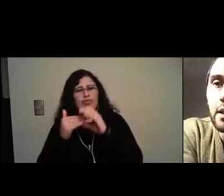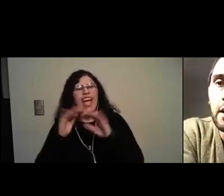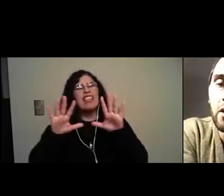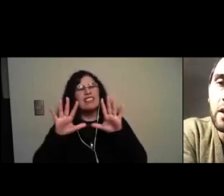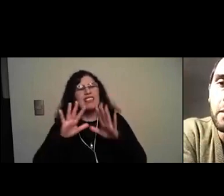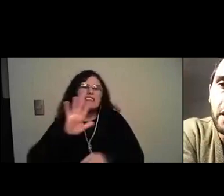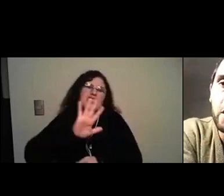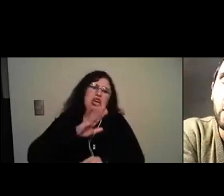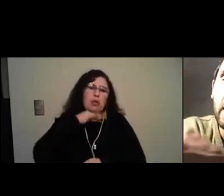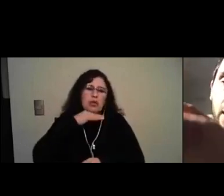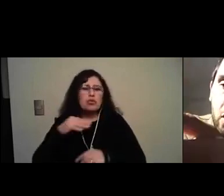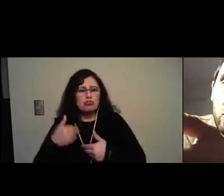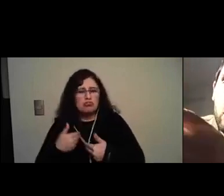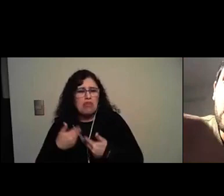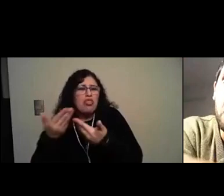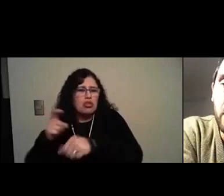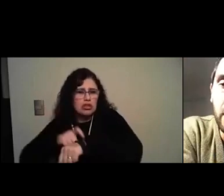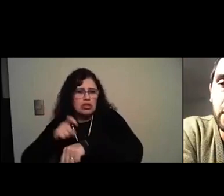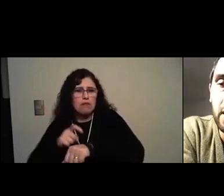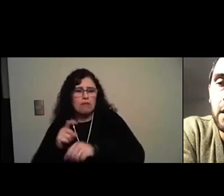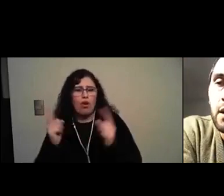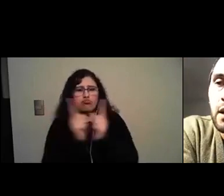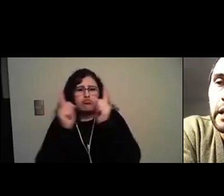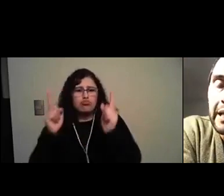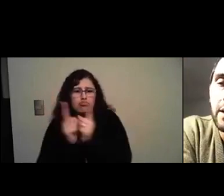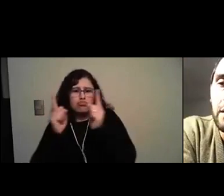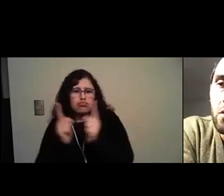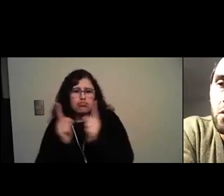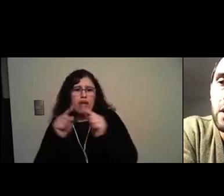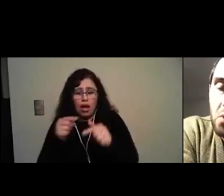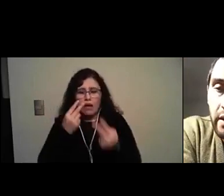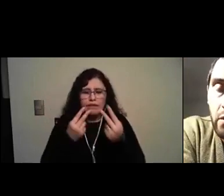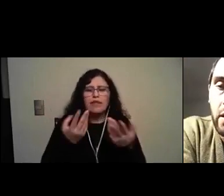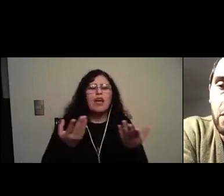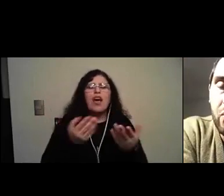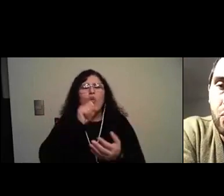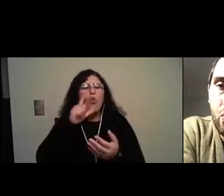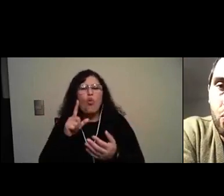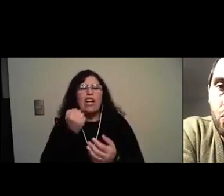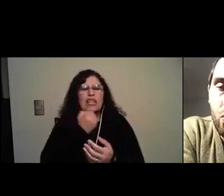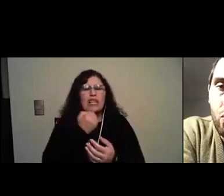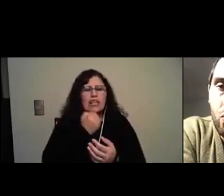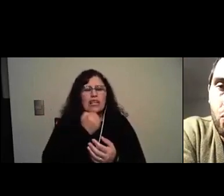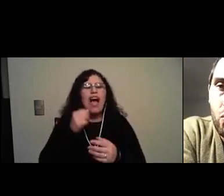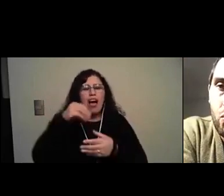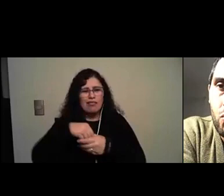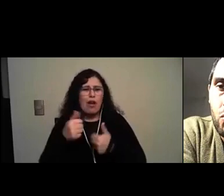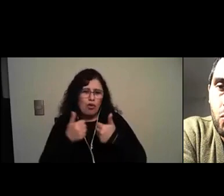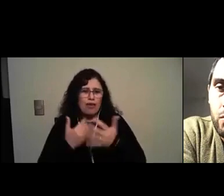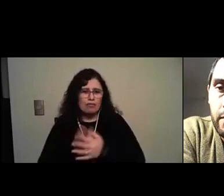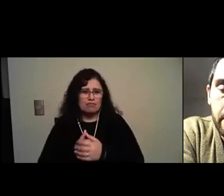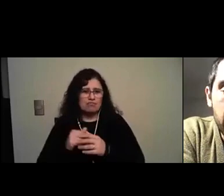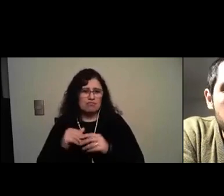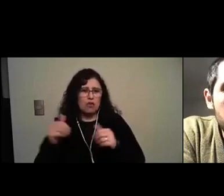así le doy el espacio a cada uno de que pueda revisar en qué se equivocó en la prueba, ¿de acuerdo? Ok, profe, muchas